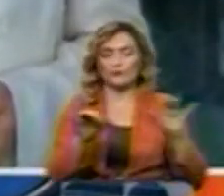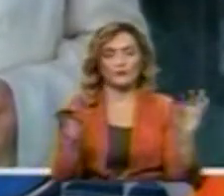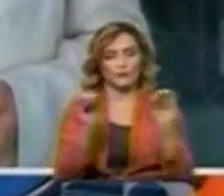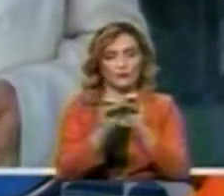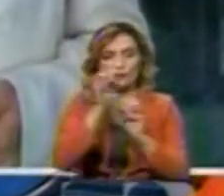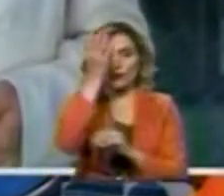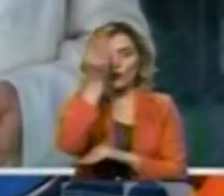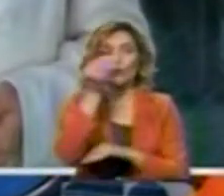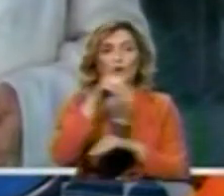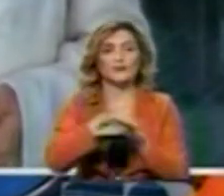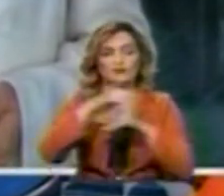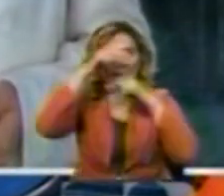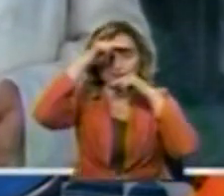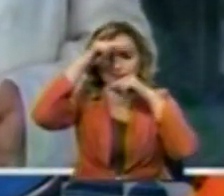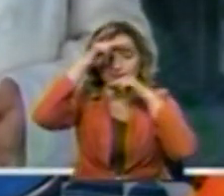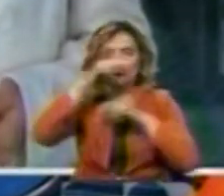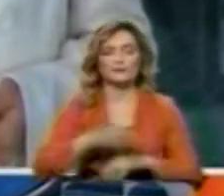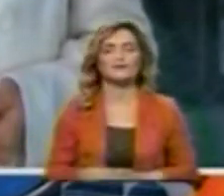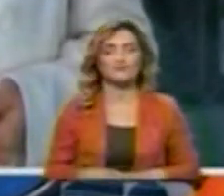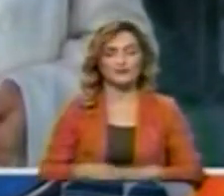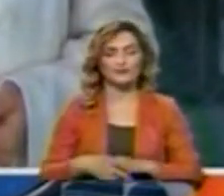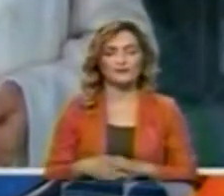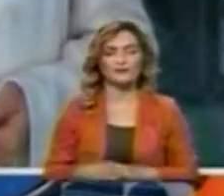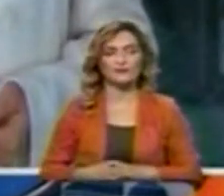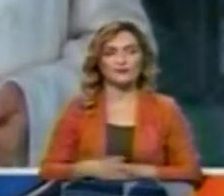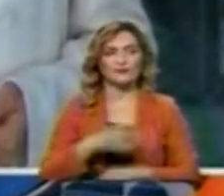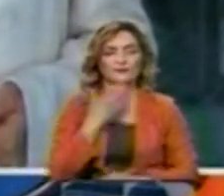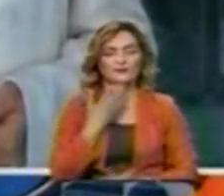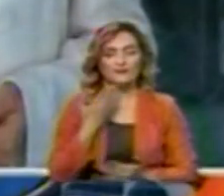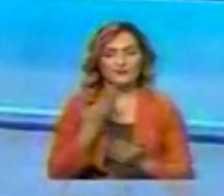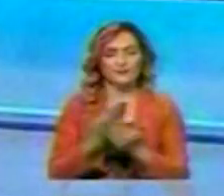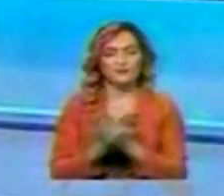con ustedes a estudios, que tienen más noticias. Una excelente tarde. Muchísimas gracias, Daniela, por la información.